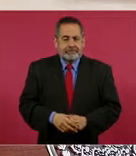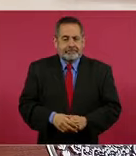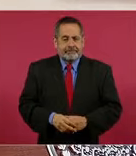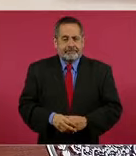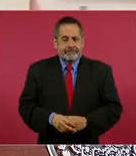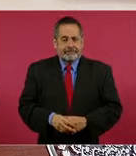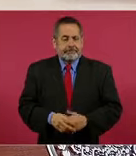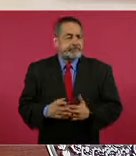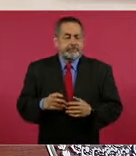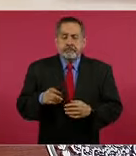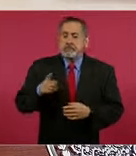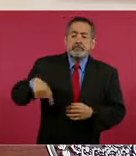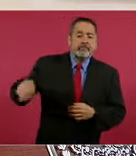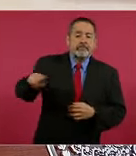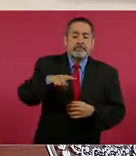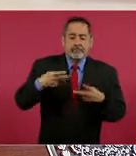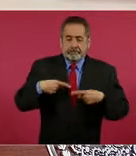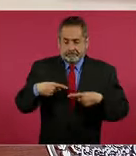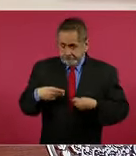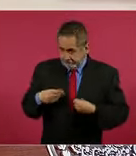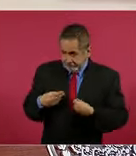¿Qué recibían?